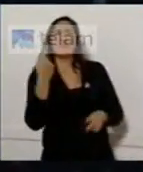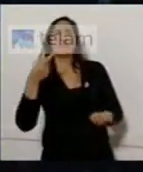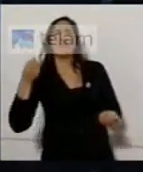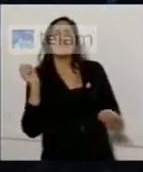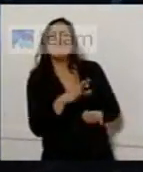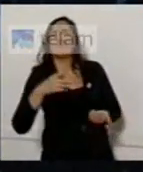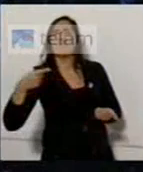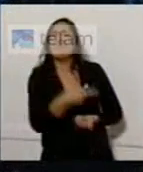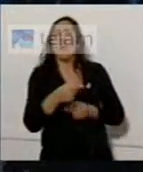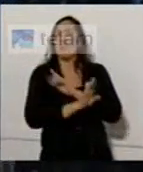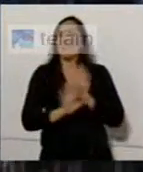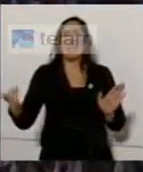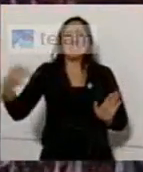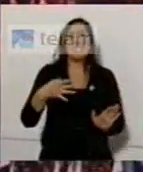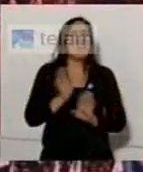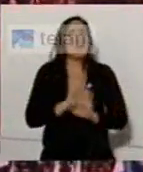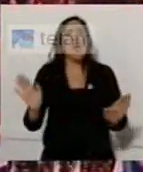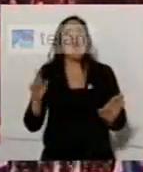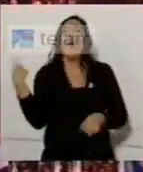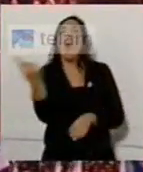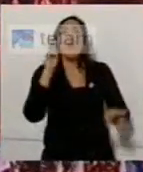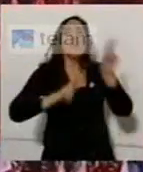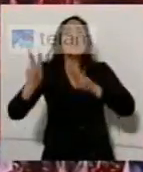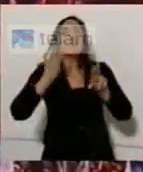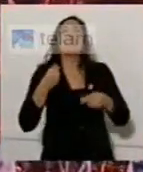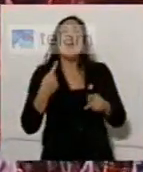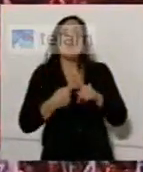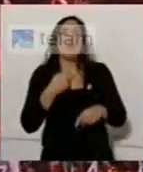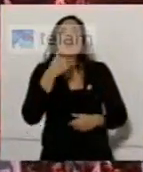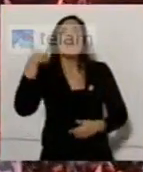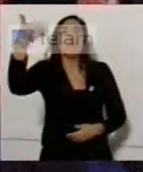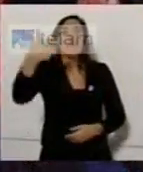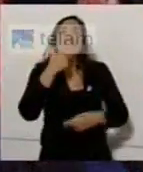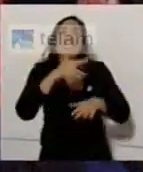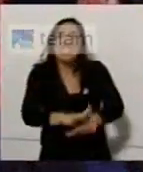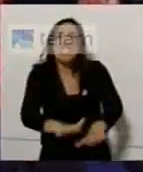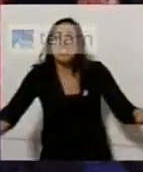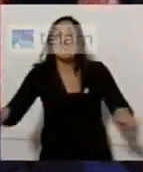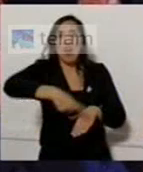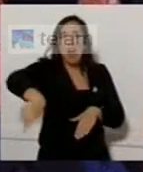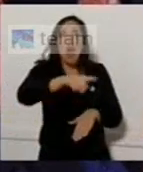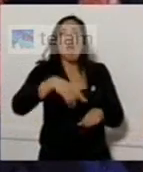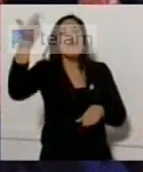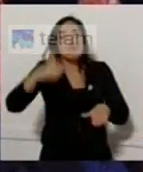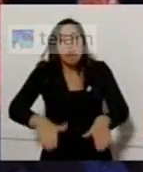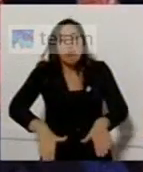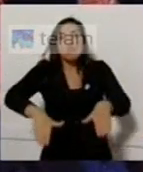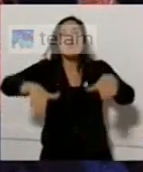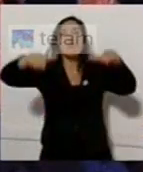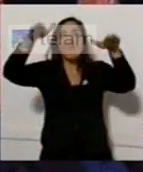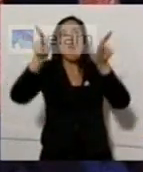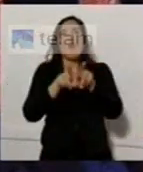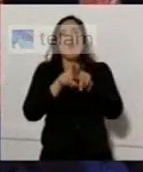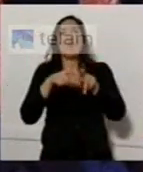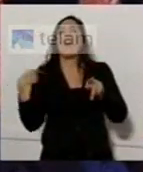injurias. Démosle a nuestros hijos una patria mejor, porque ellos también van a vivir al lado de los